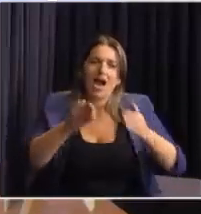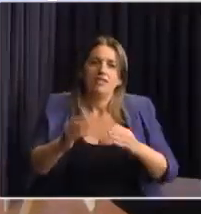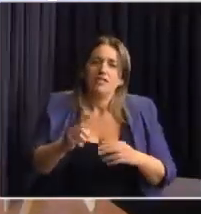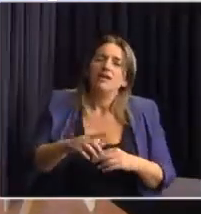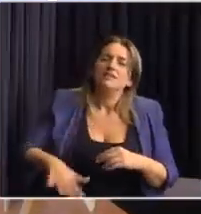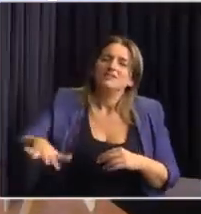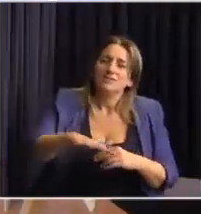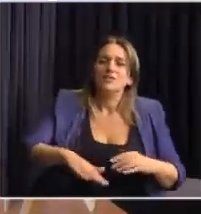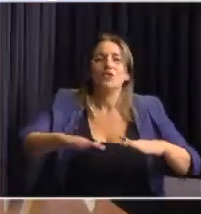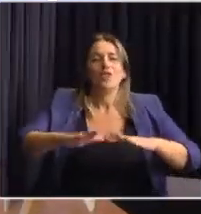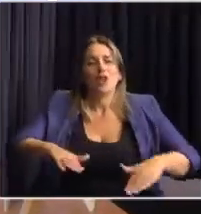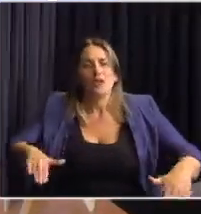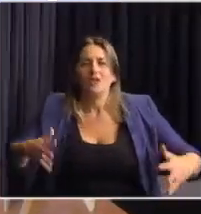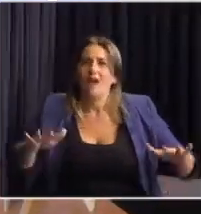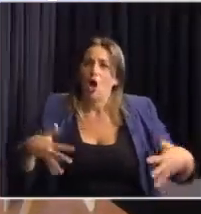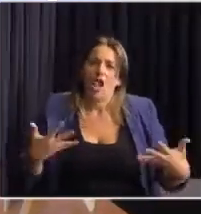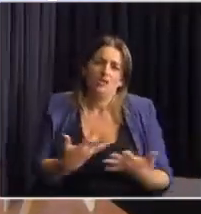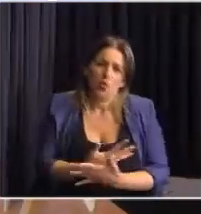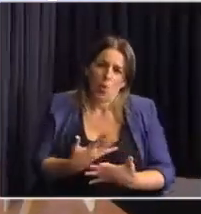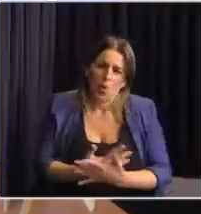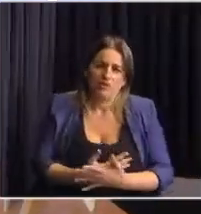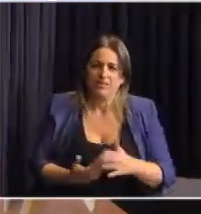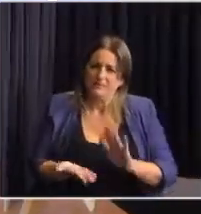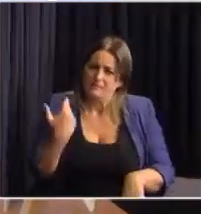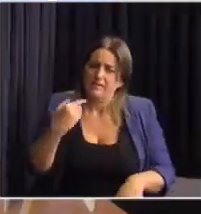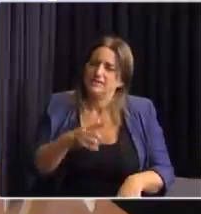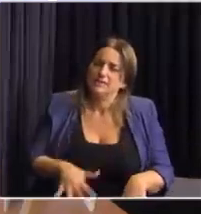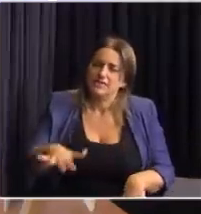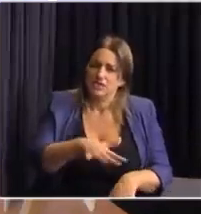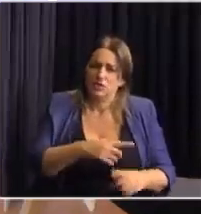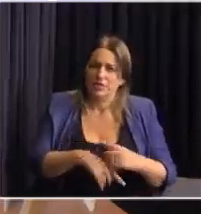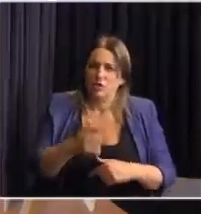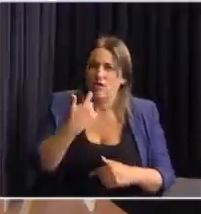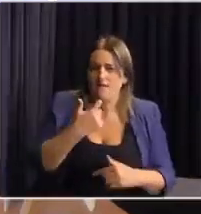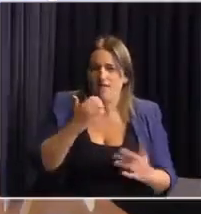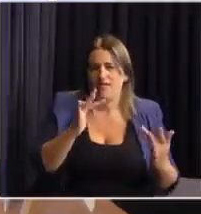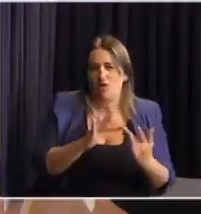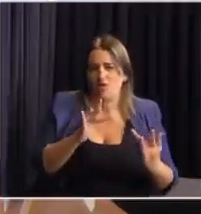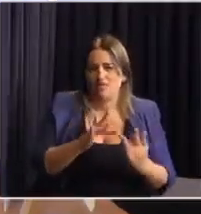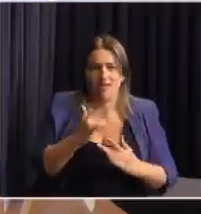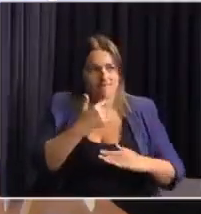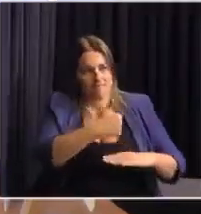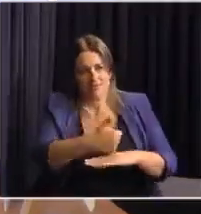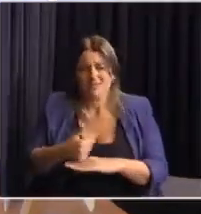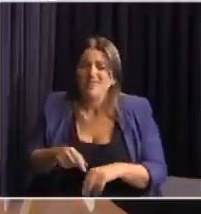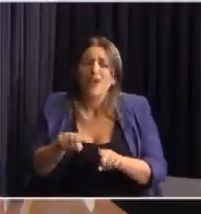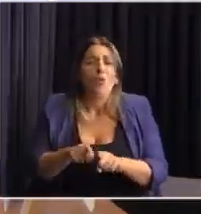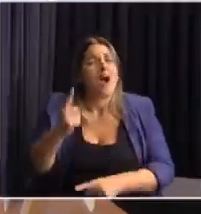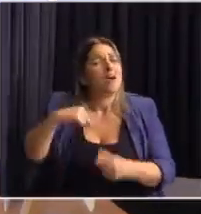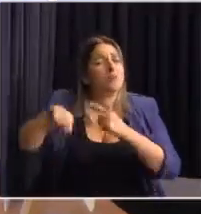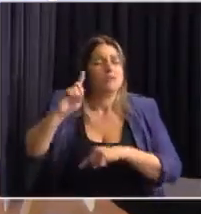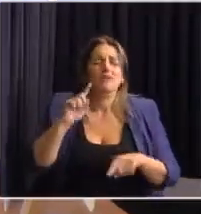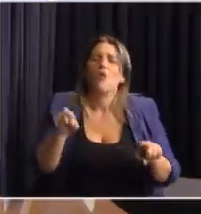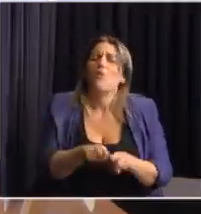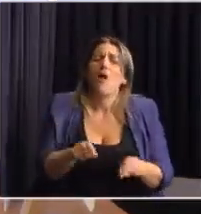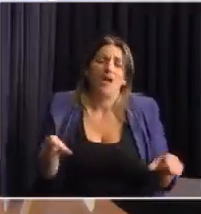de quienes están padeciendo de mayor manera la situación de falta de presencialidad. Como lo hicimos el año pasado, lo